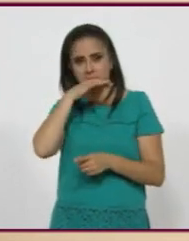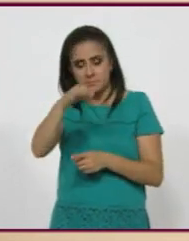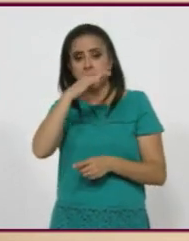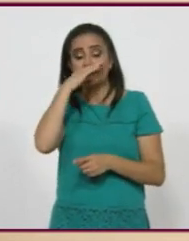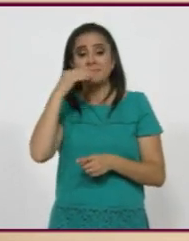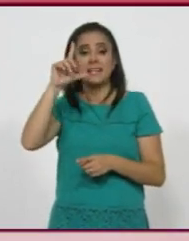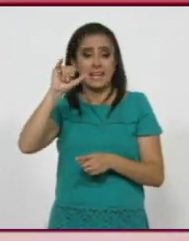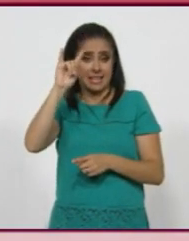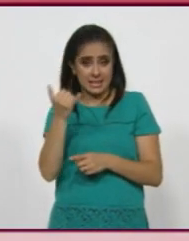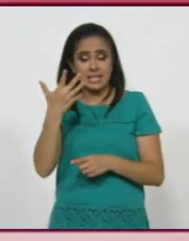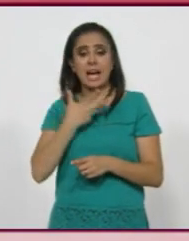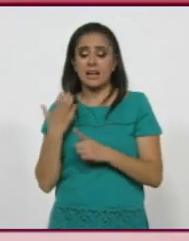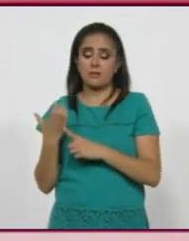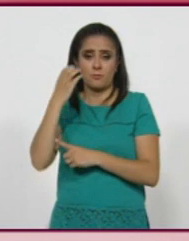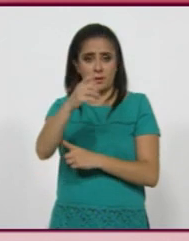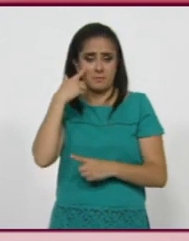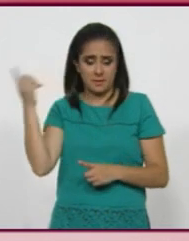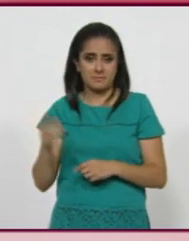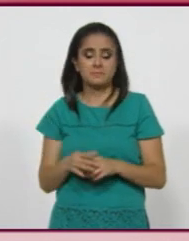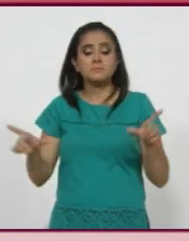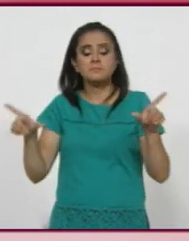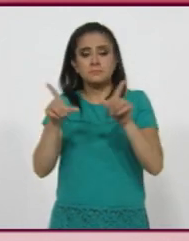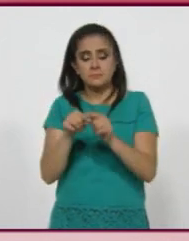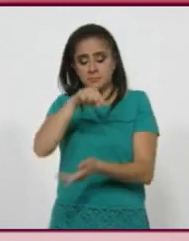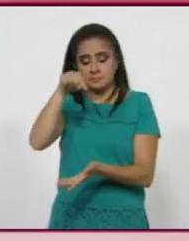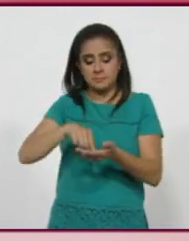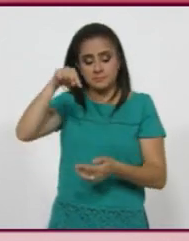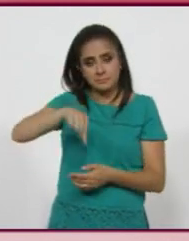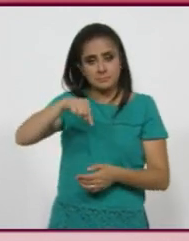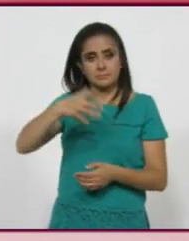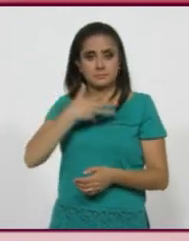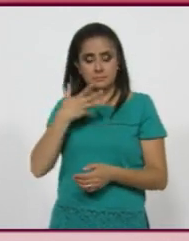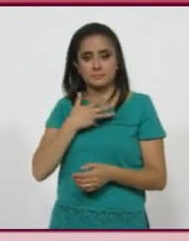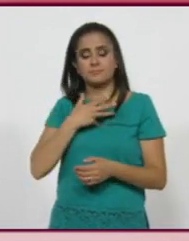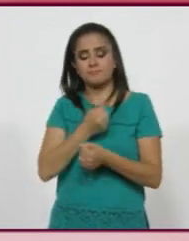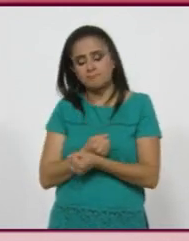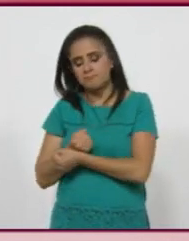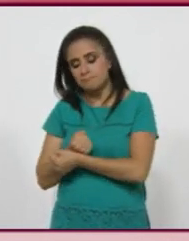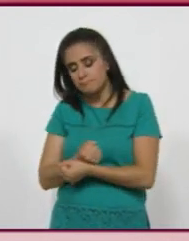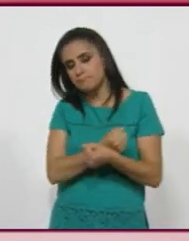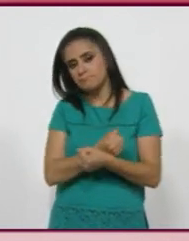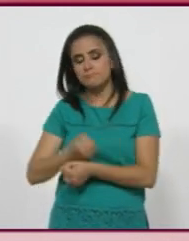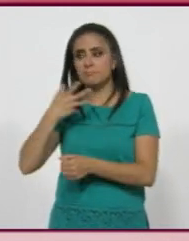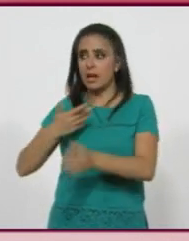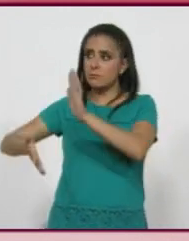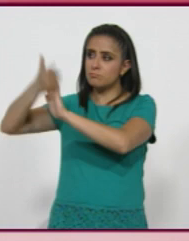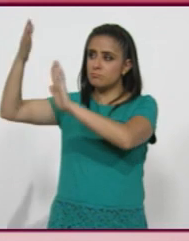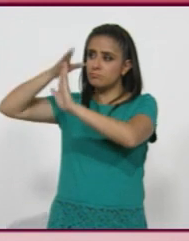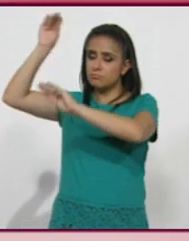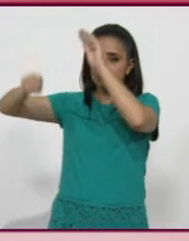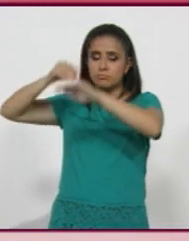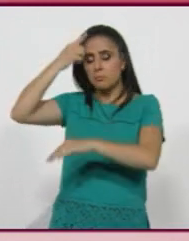nueva lectora, nos manda lo que sigue. En el breve espacio de esta torcida cadena, condena, construirá tu castillo de pureza,